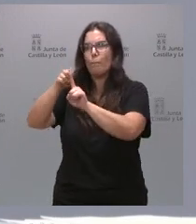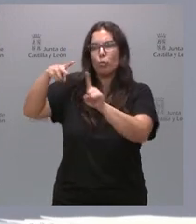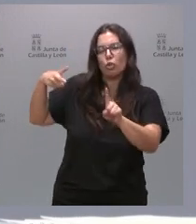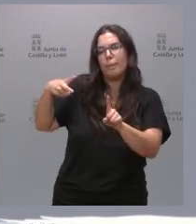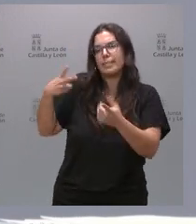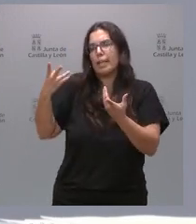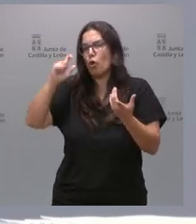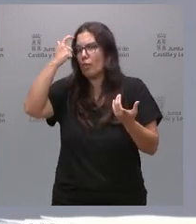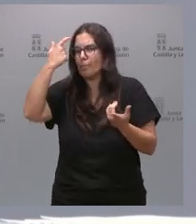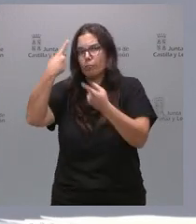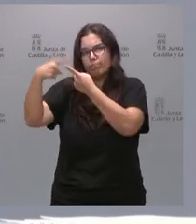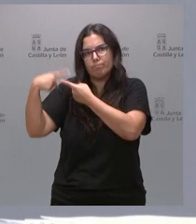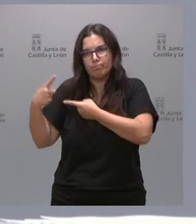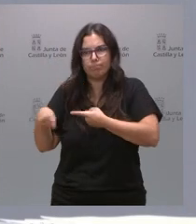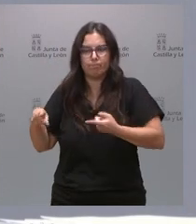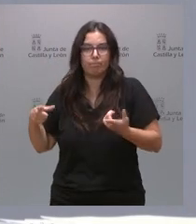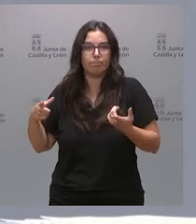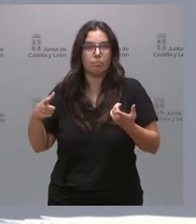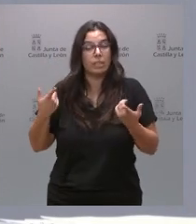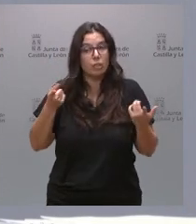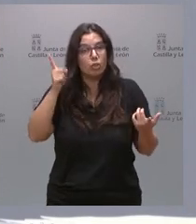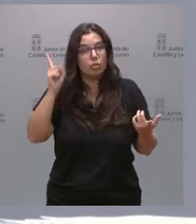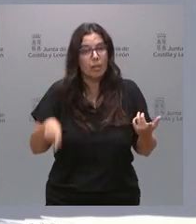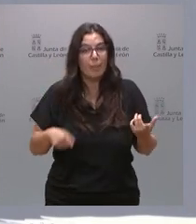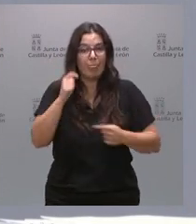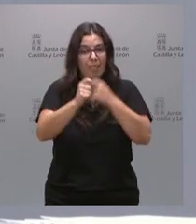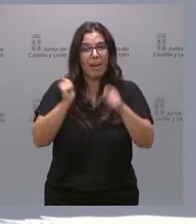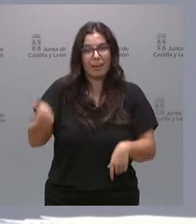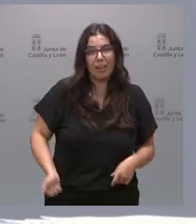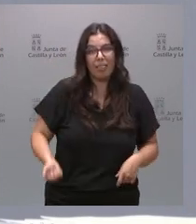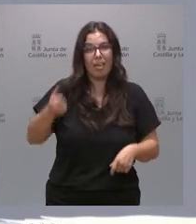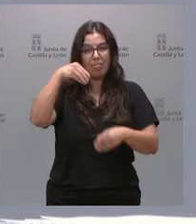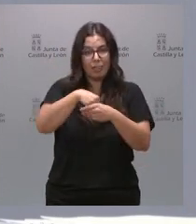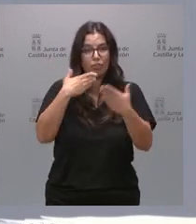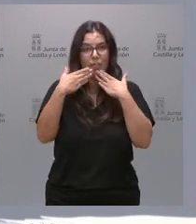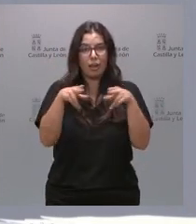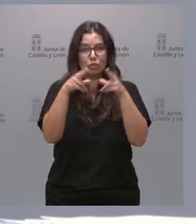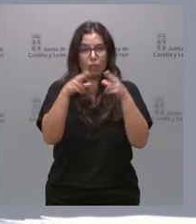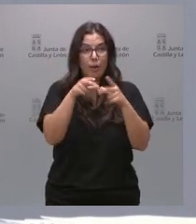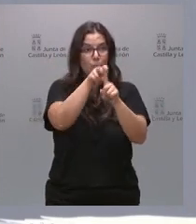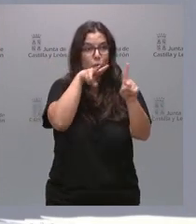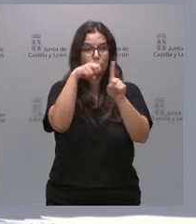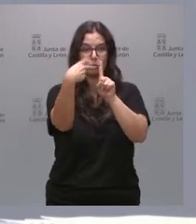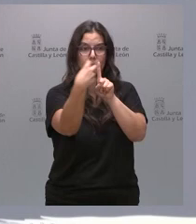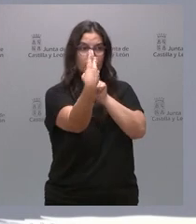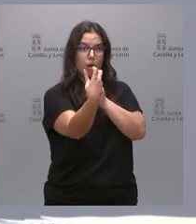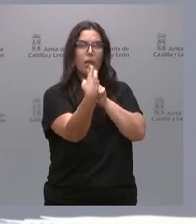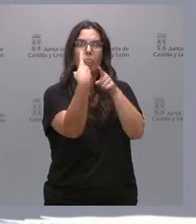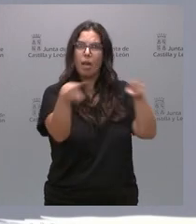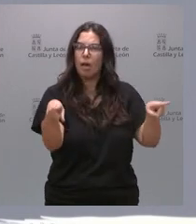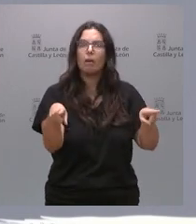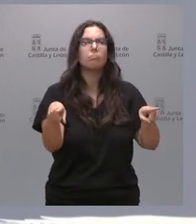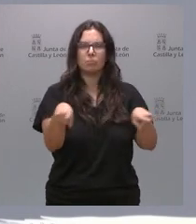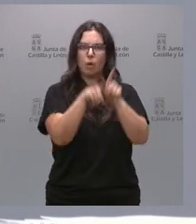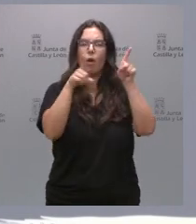apreciaciones sobre la realidad y eso es también lo que enriquece el diálogo social que desde distintas posiciones se pueden llegar a acuerdos Y